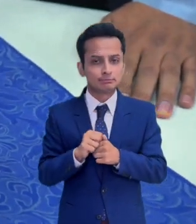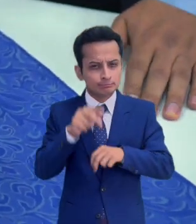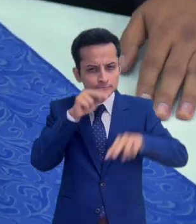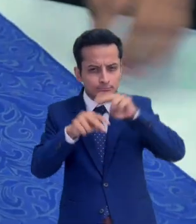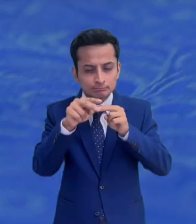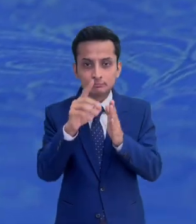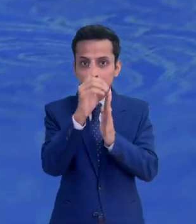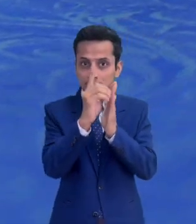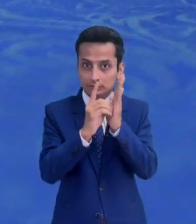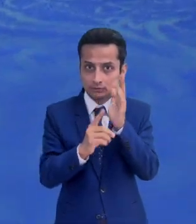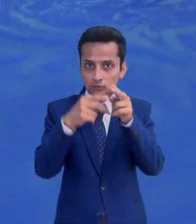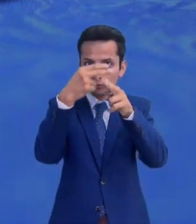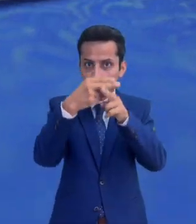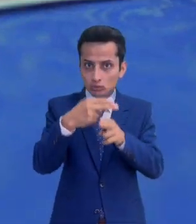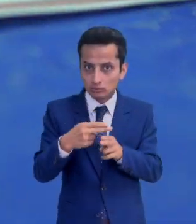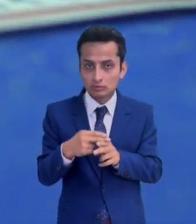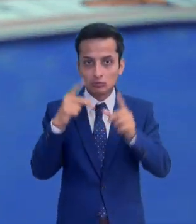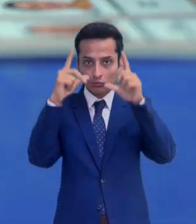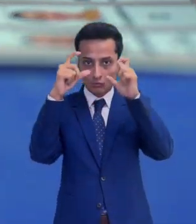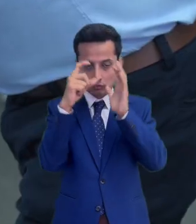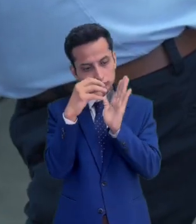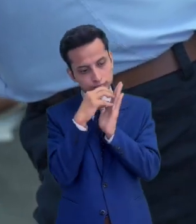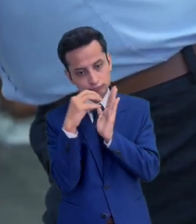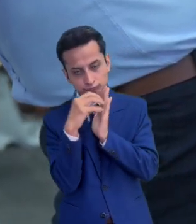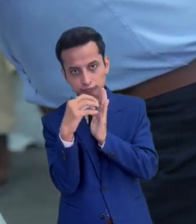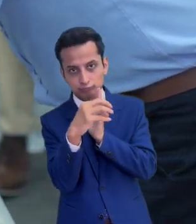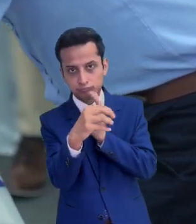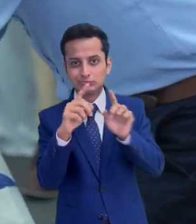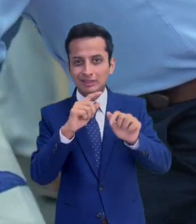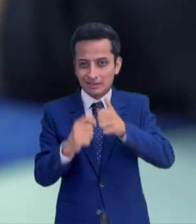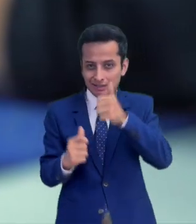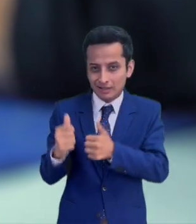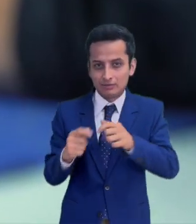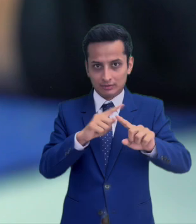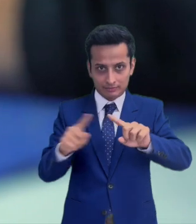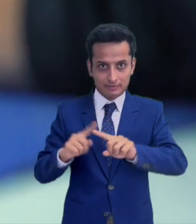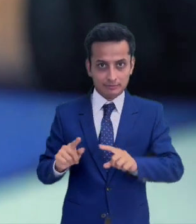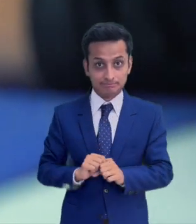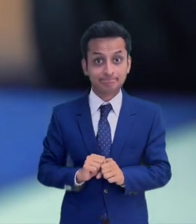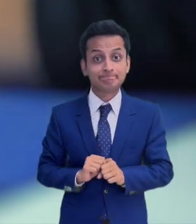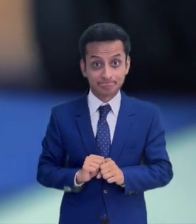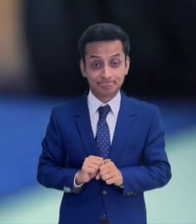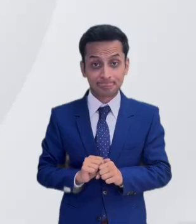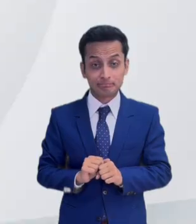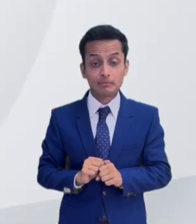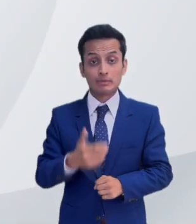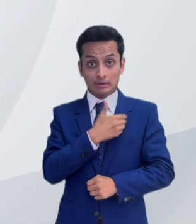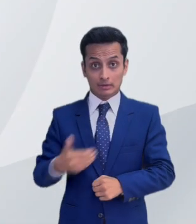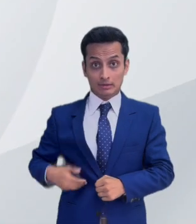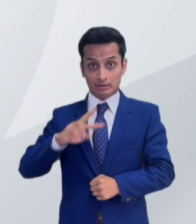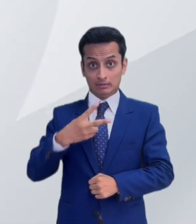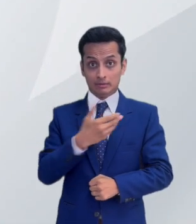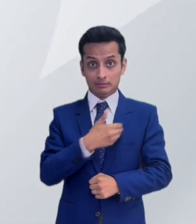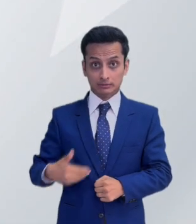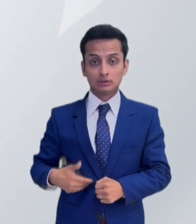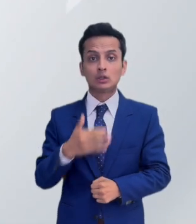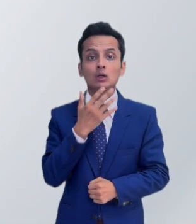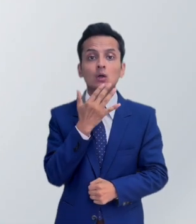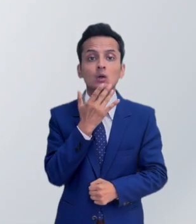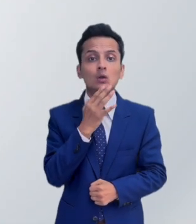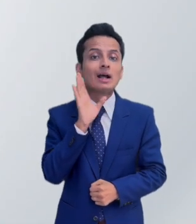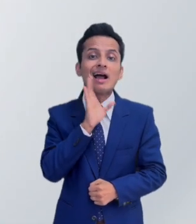documentos se verificó diseño, nombres, logotipos y fotografías de los candidatos. Las papeletas para el